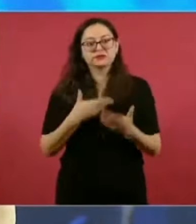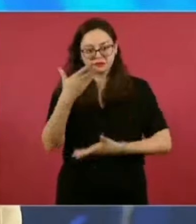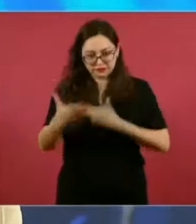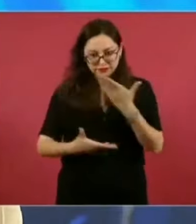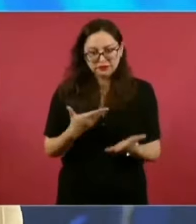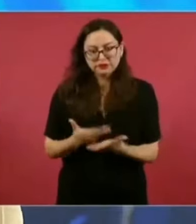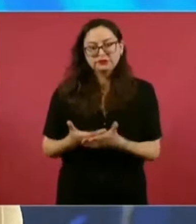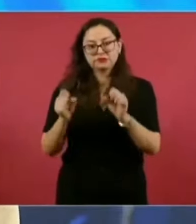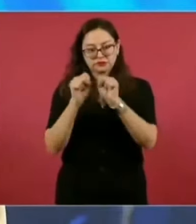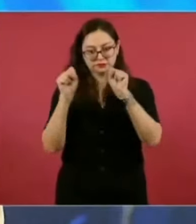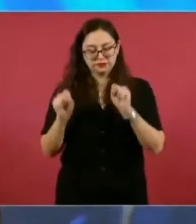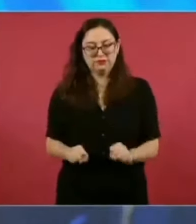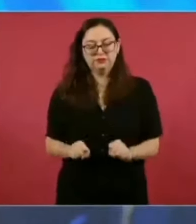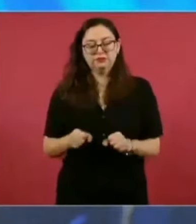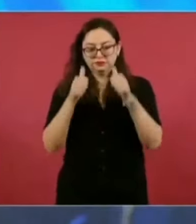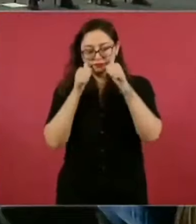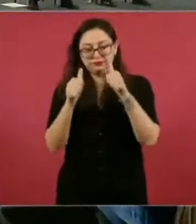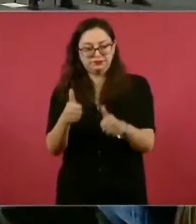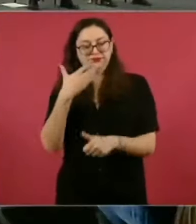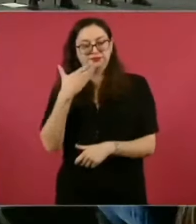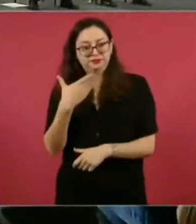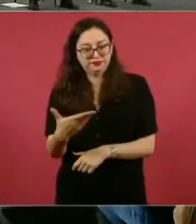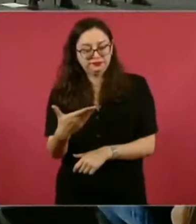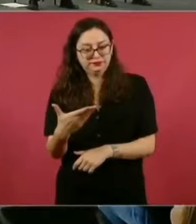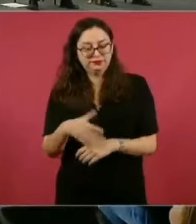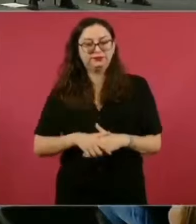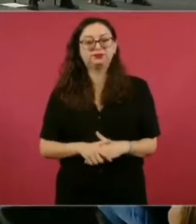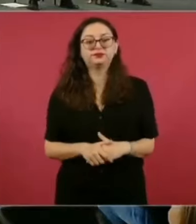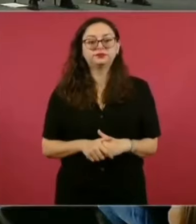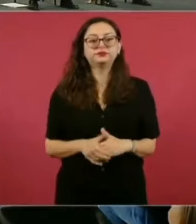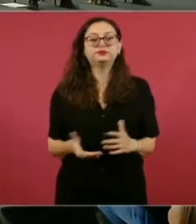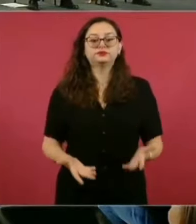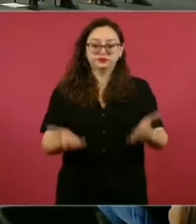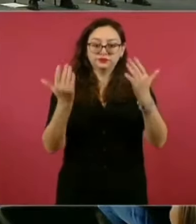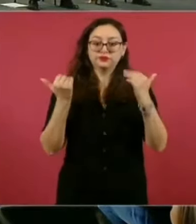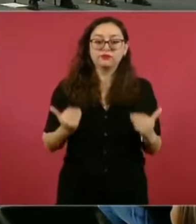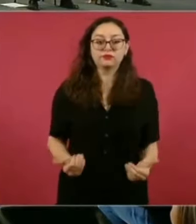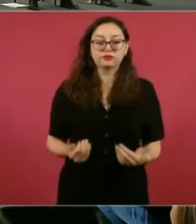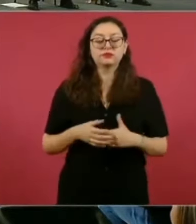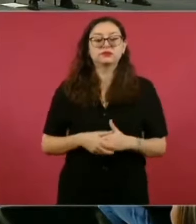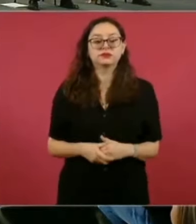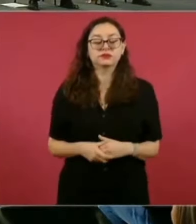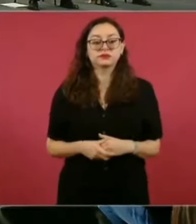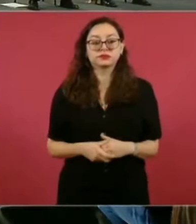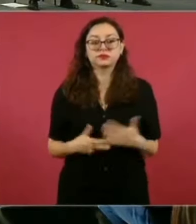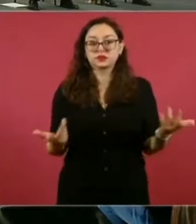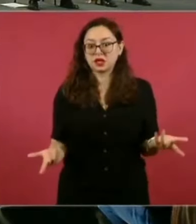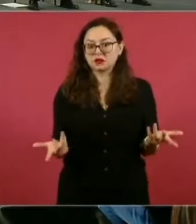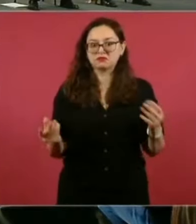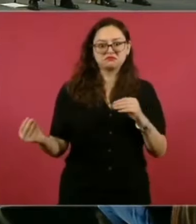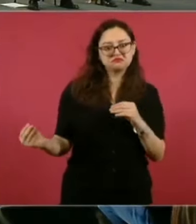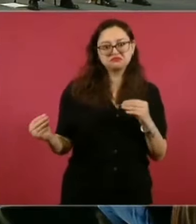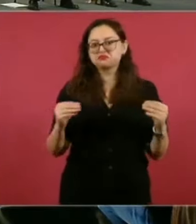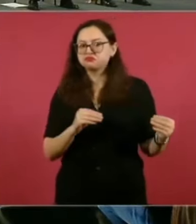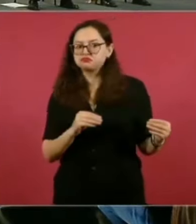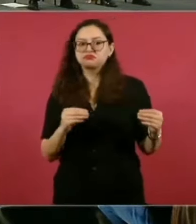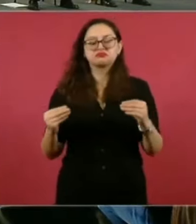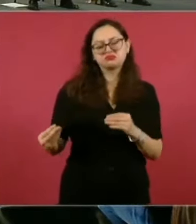atención médica. Y ahí, en ese sentido, en la siguiente, ha habido un debate